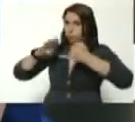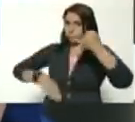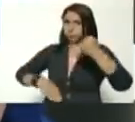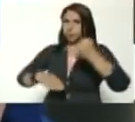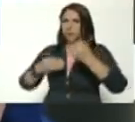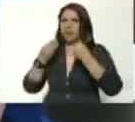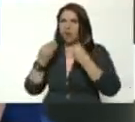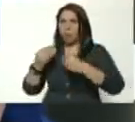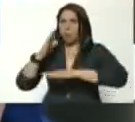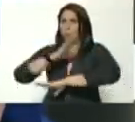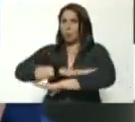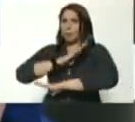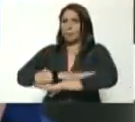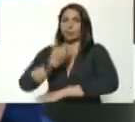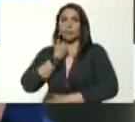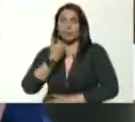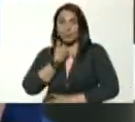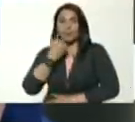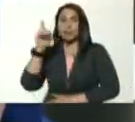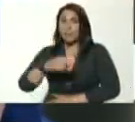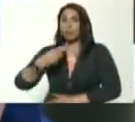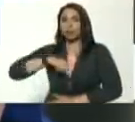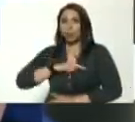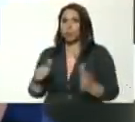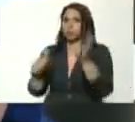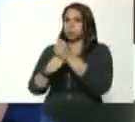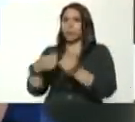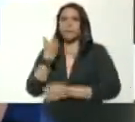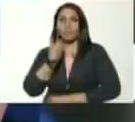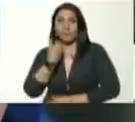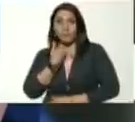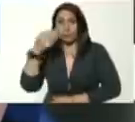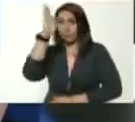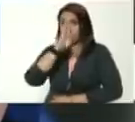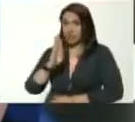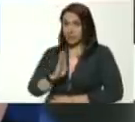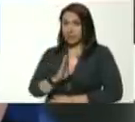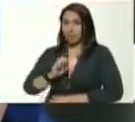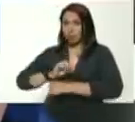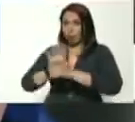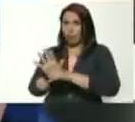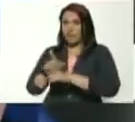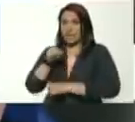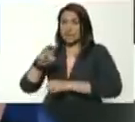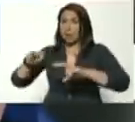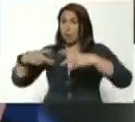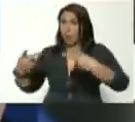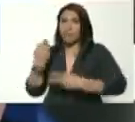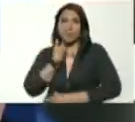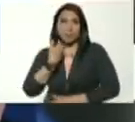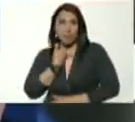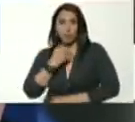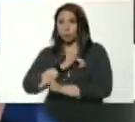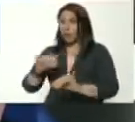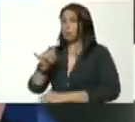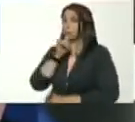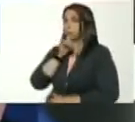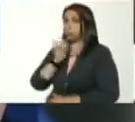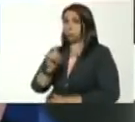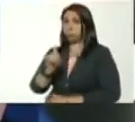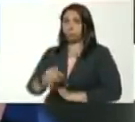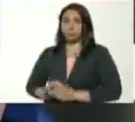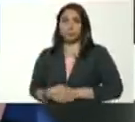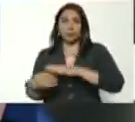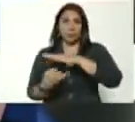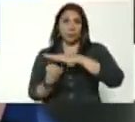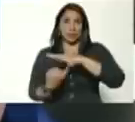encontramos entonces la variante de Brasil, linaje P1. Esta variante, ya reportada por el Instituto Fiocruz, donde